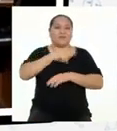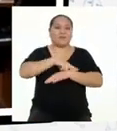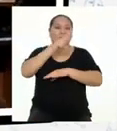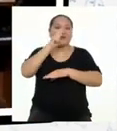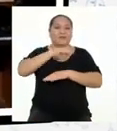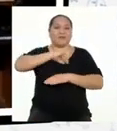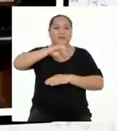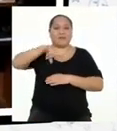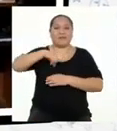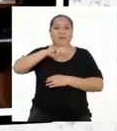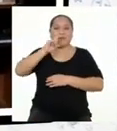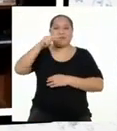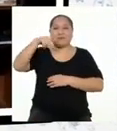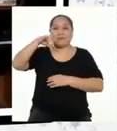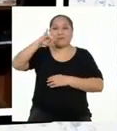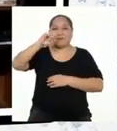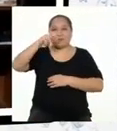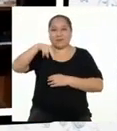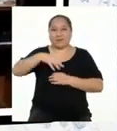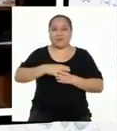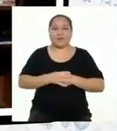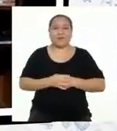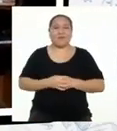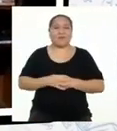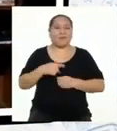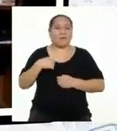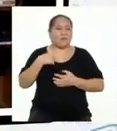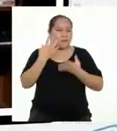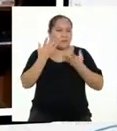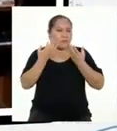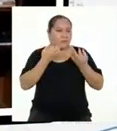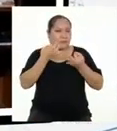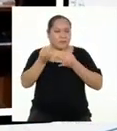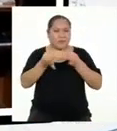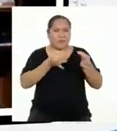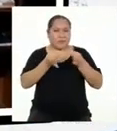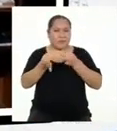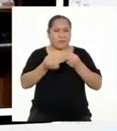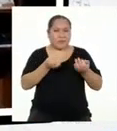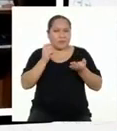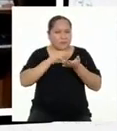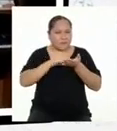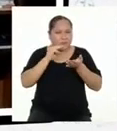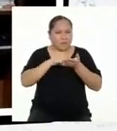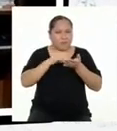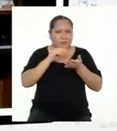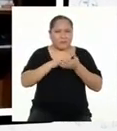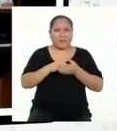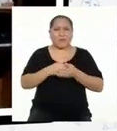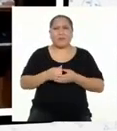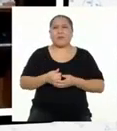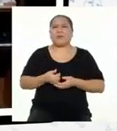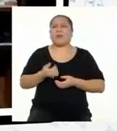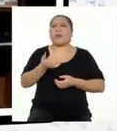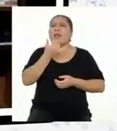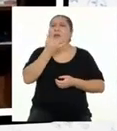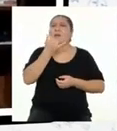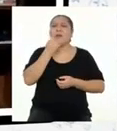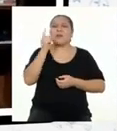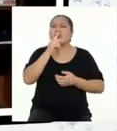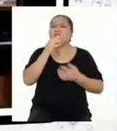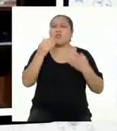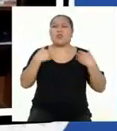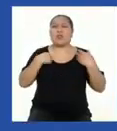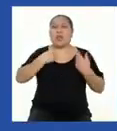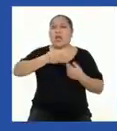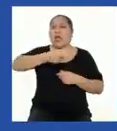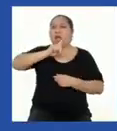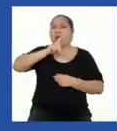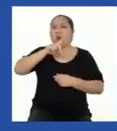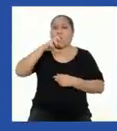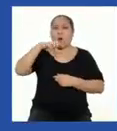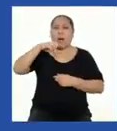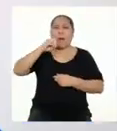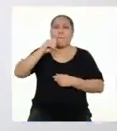región Junín-Huancayo. Quisiera que me expliquen más acerca de las consecuencias de no tener agua potable.